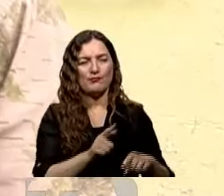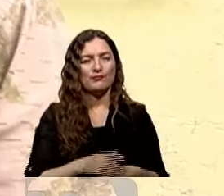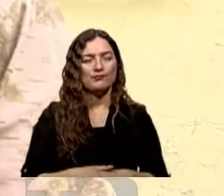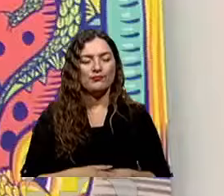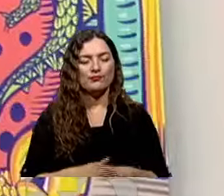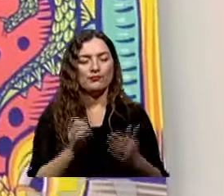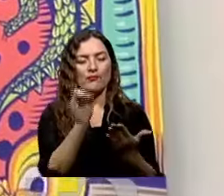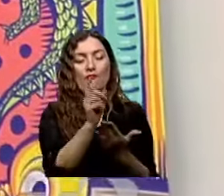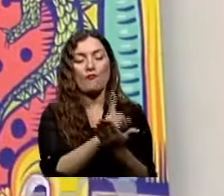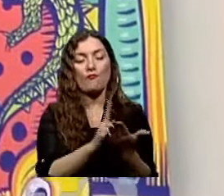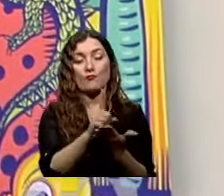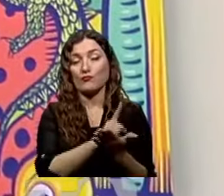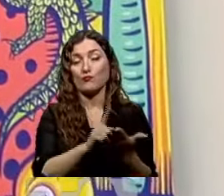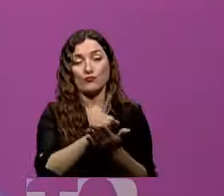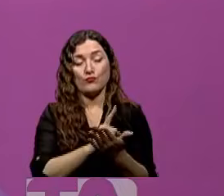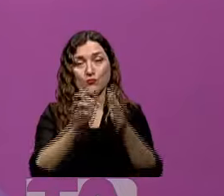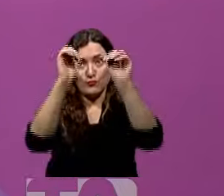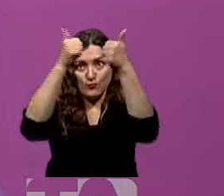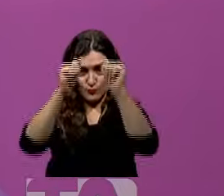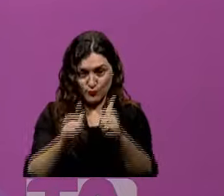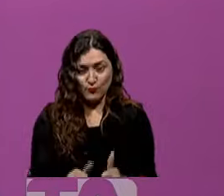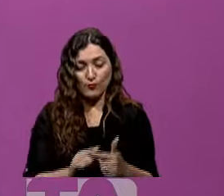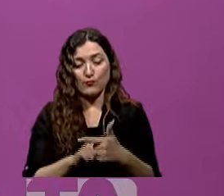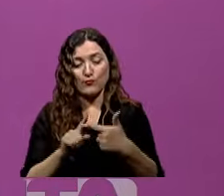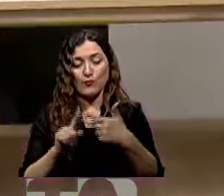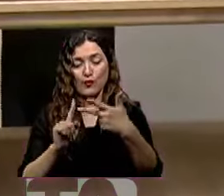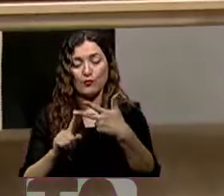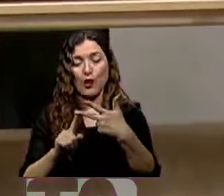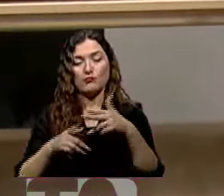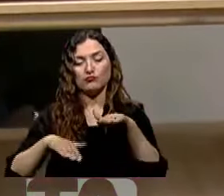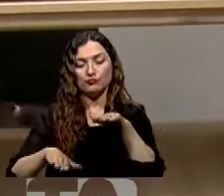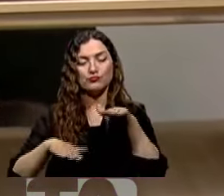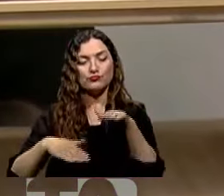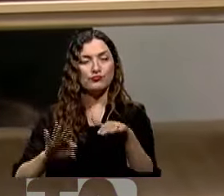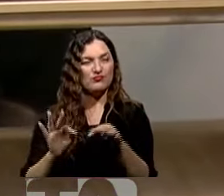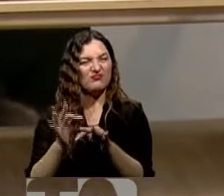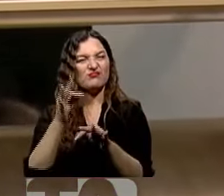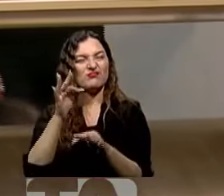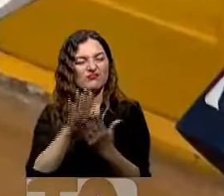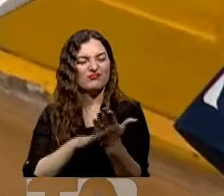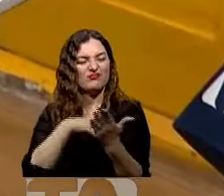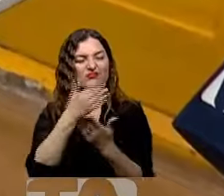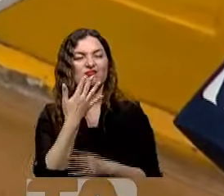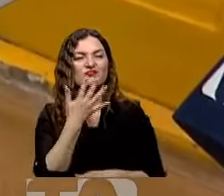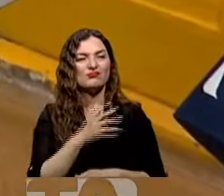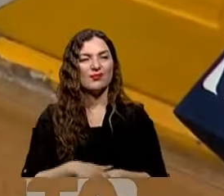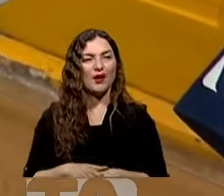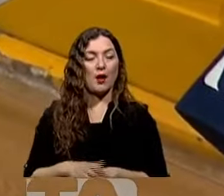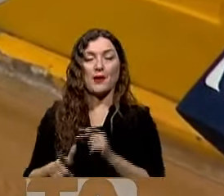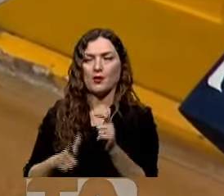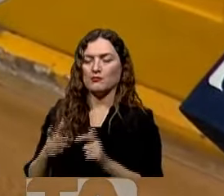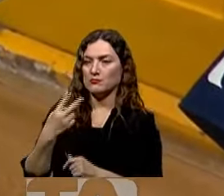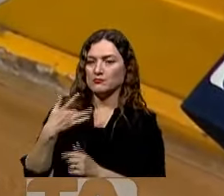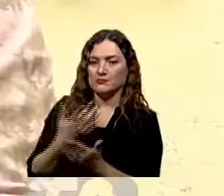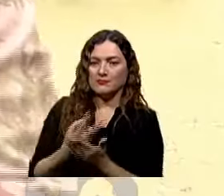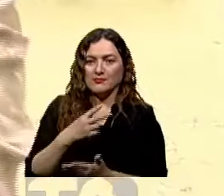arte gráfico, las artes plásticas, el arte textil. Nuestro pequeño pasaje, la gente se emociona mucho cuando